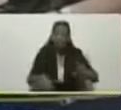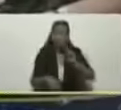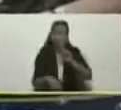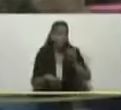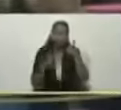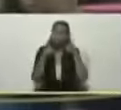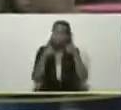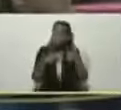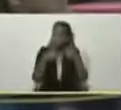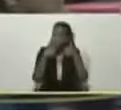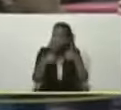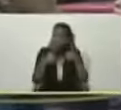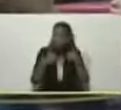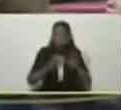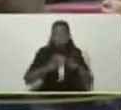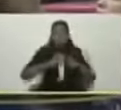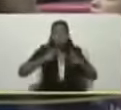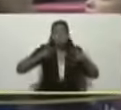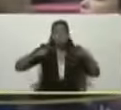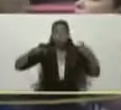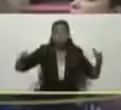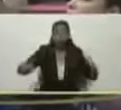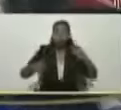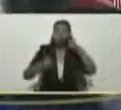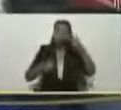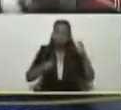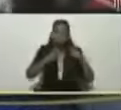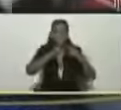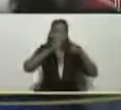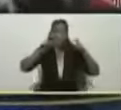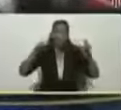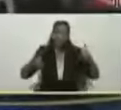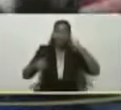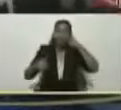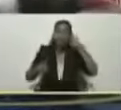están en buenas manos.